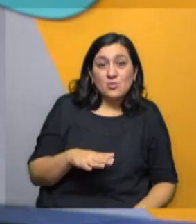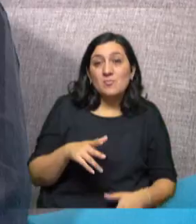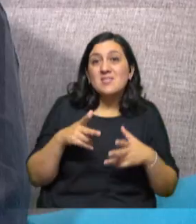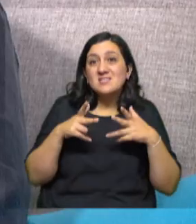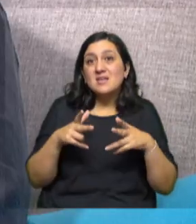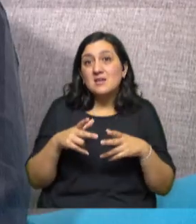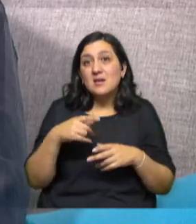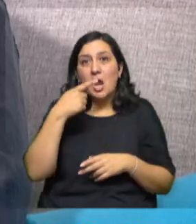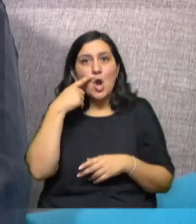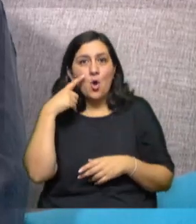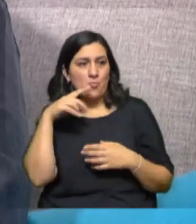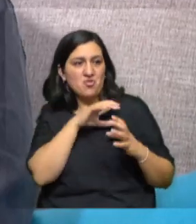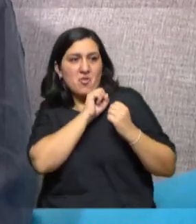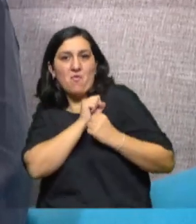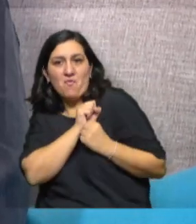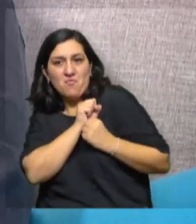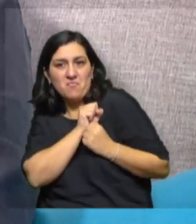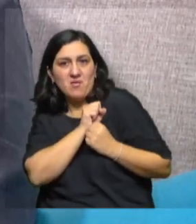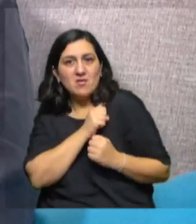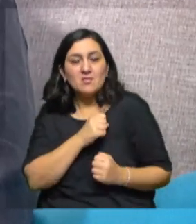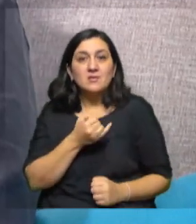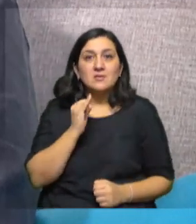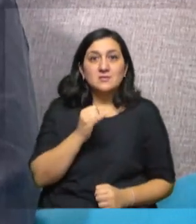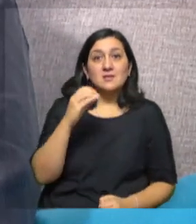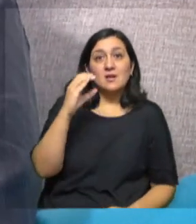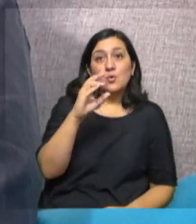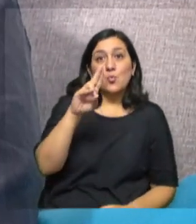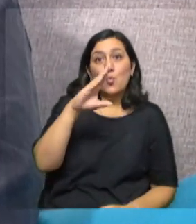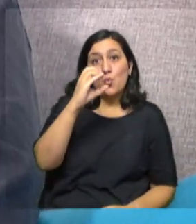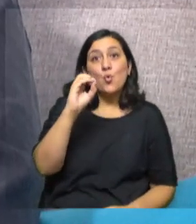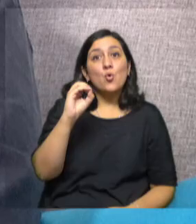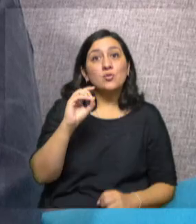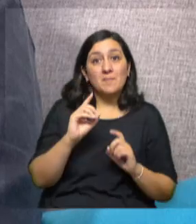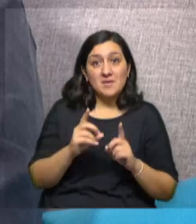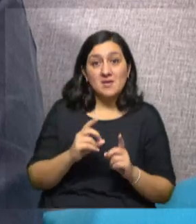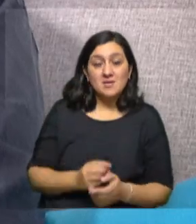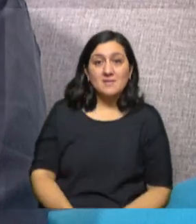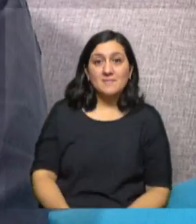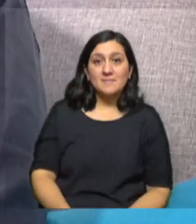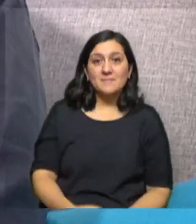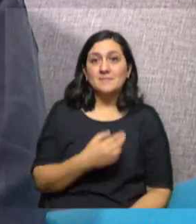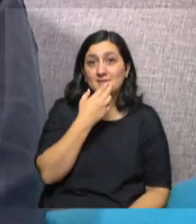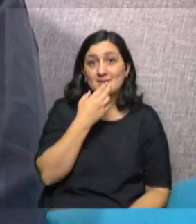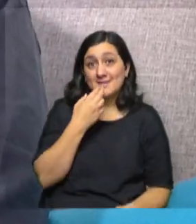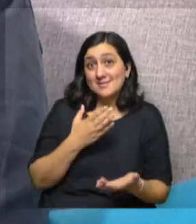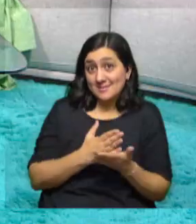la bolsa. Sí. El cuco, el hombre de la bolsa. Y siempre